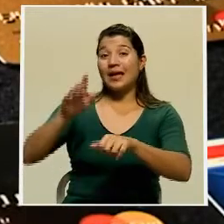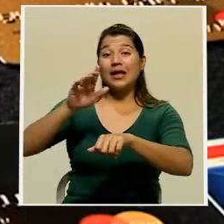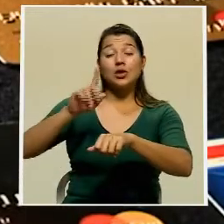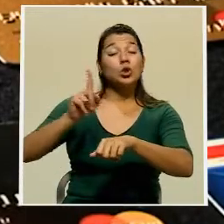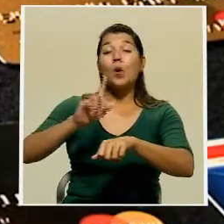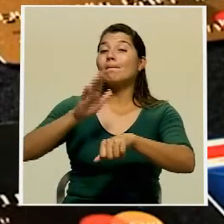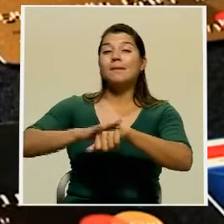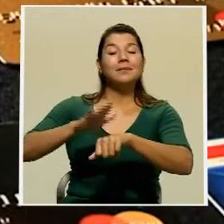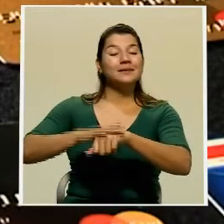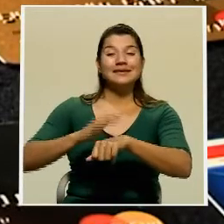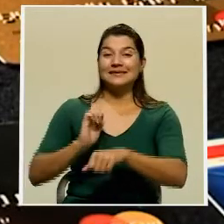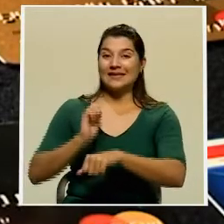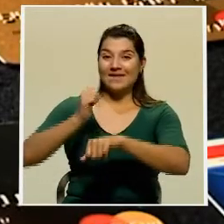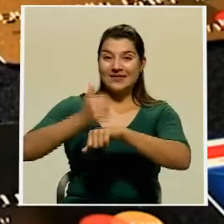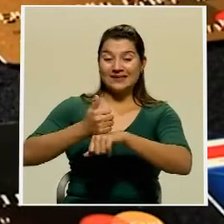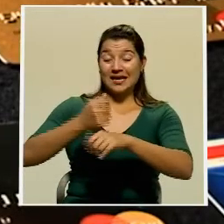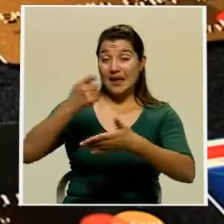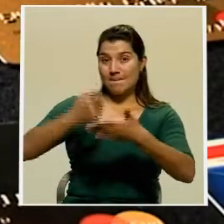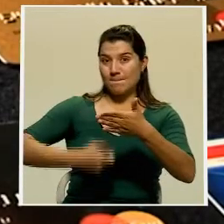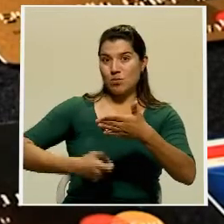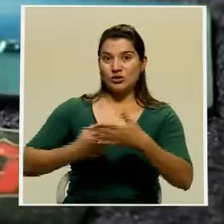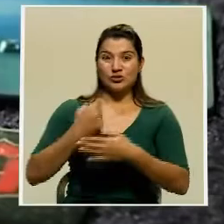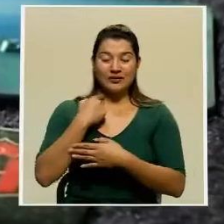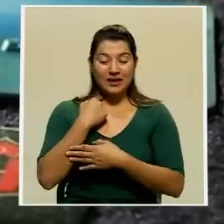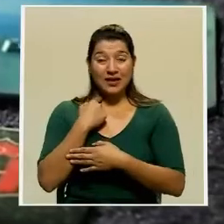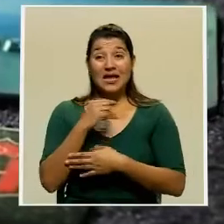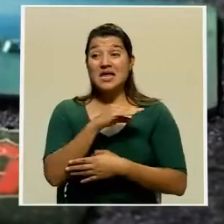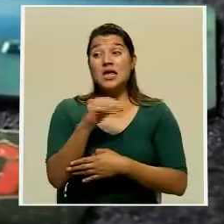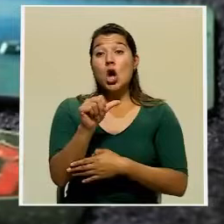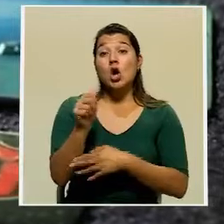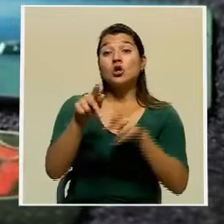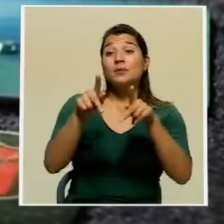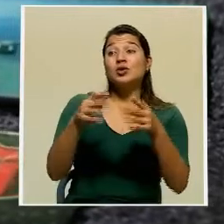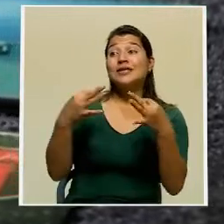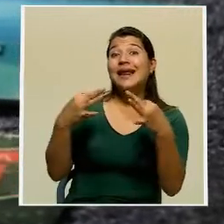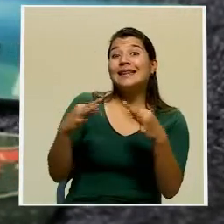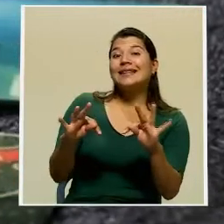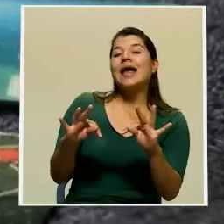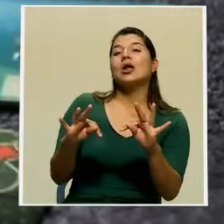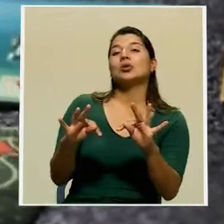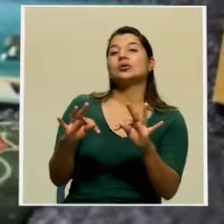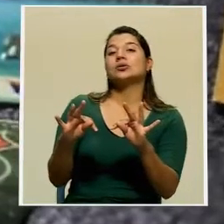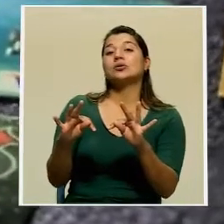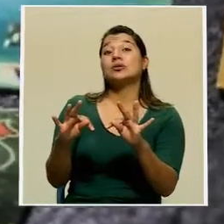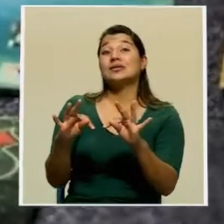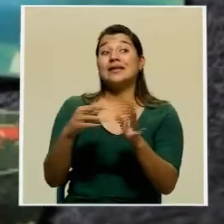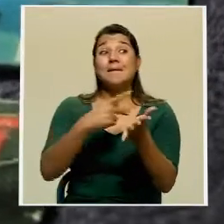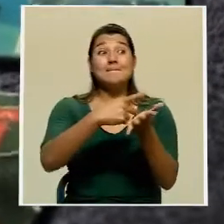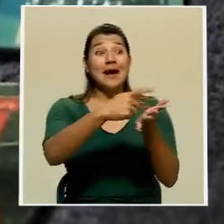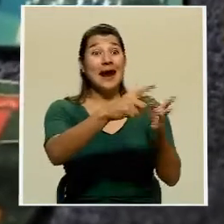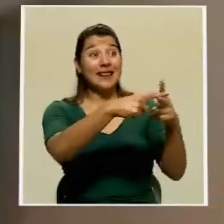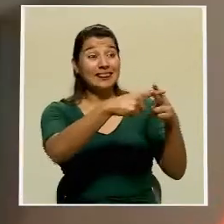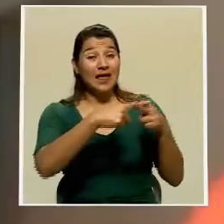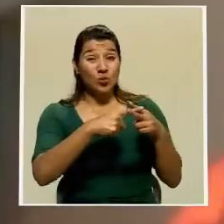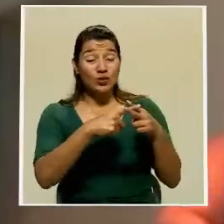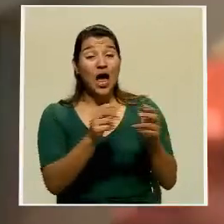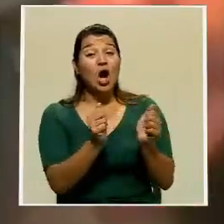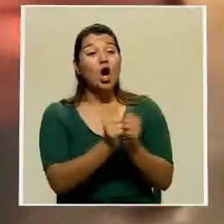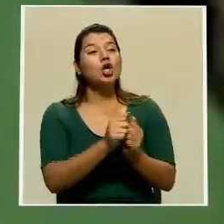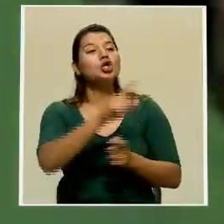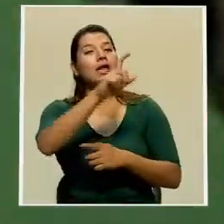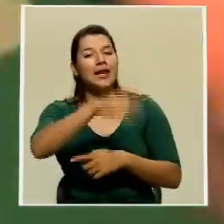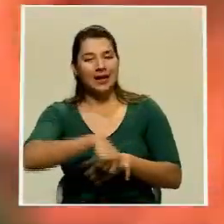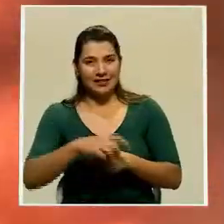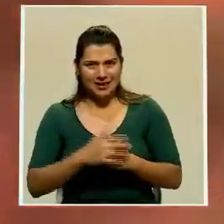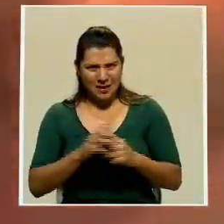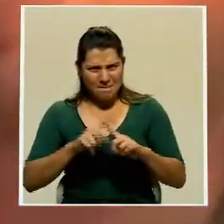clientes, mientras que otras personas también trataron de cancelar los préstamos por dinero plástico. ¿Pero por qué aumentó la deuda entre julio y octubre?